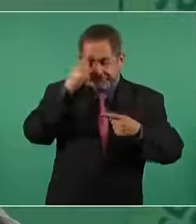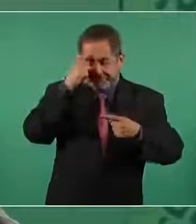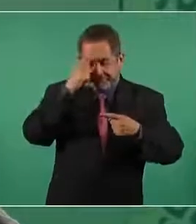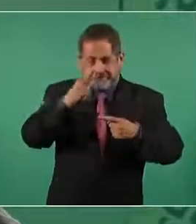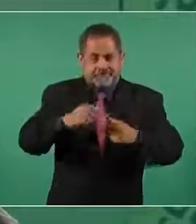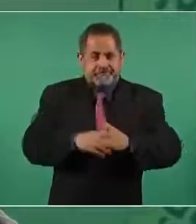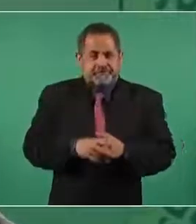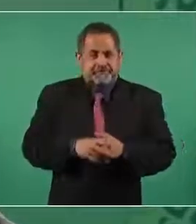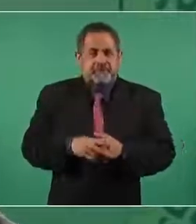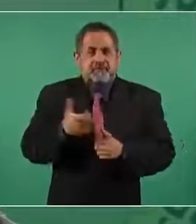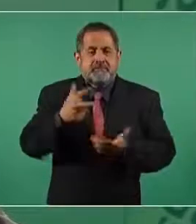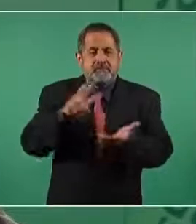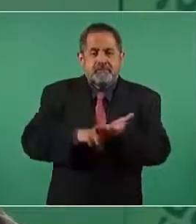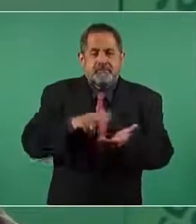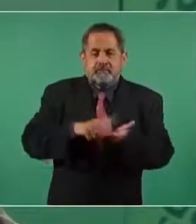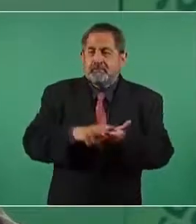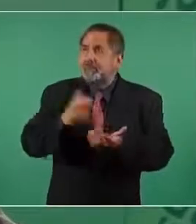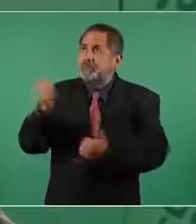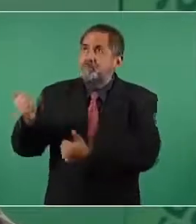el flete,